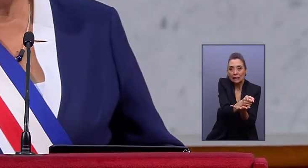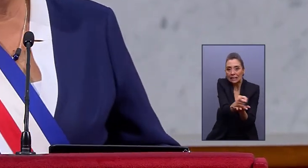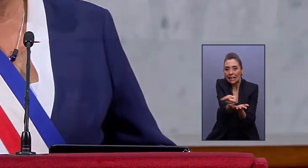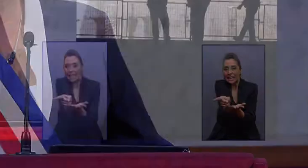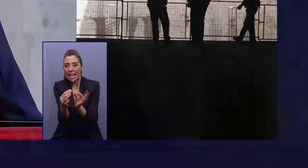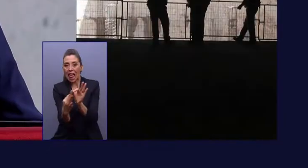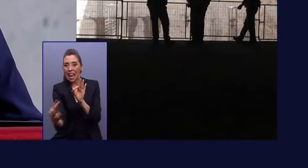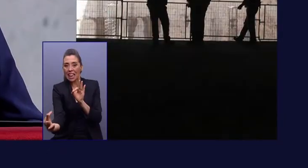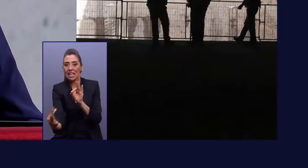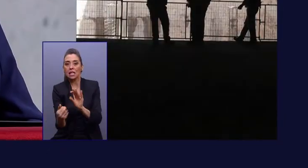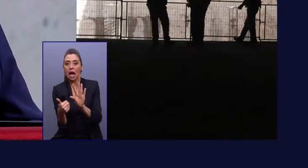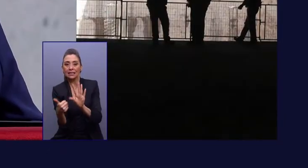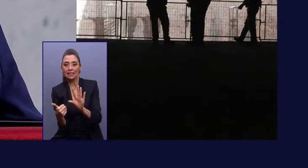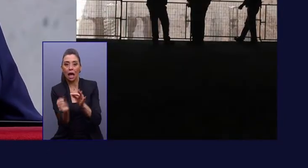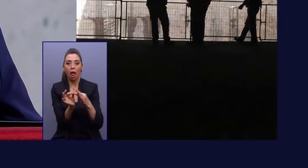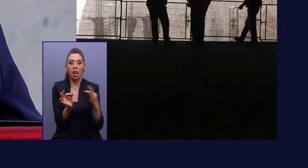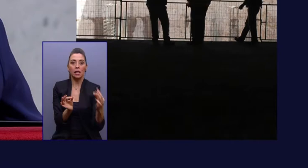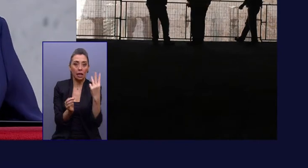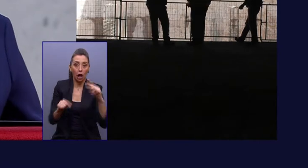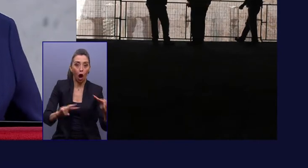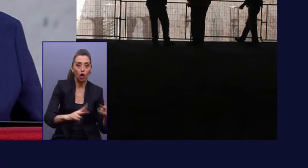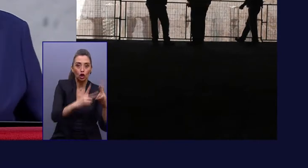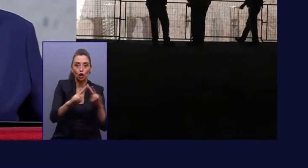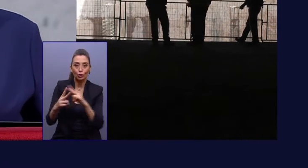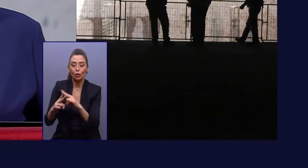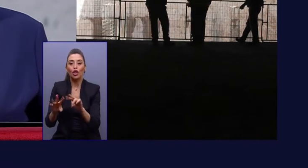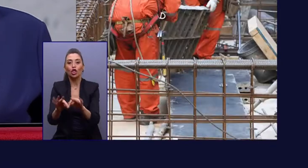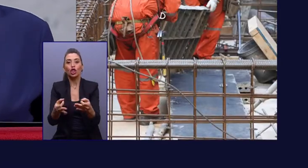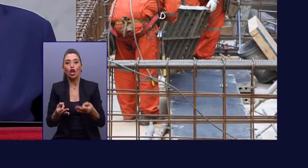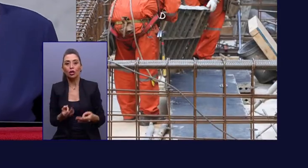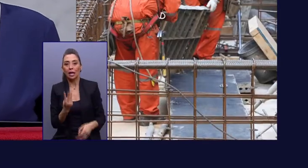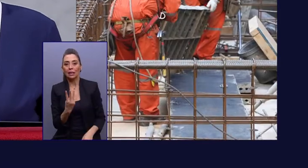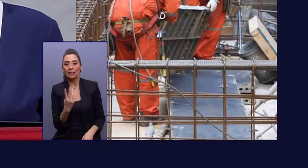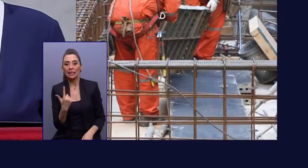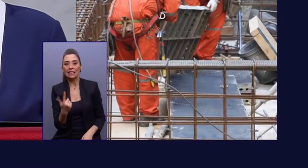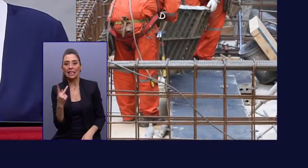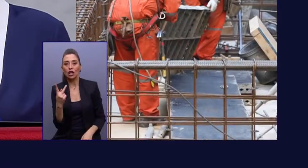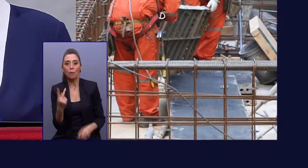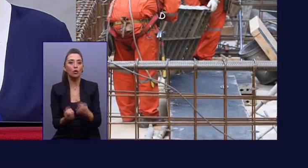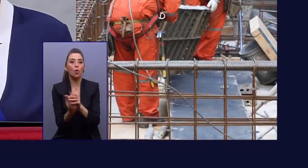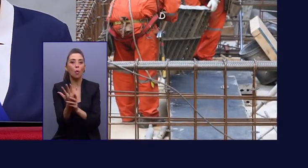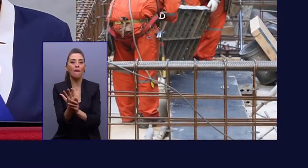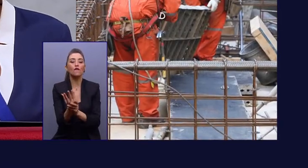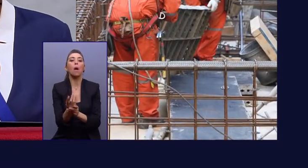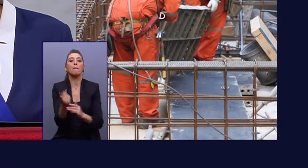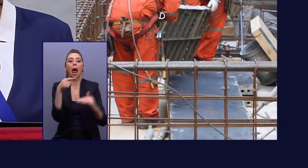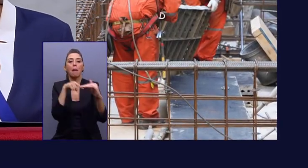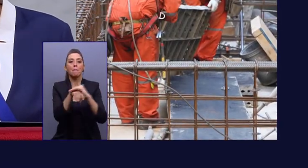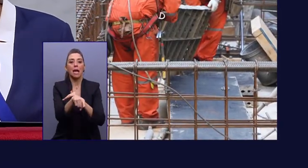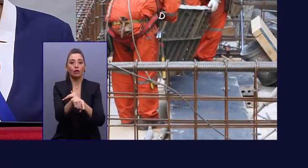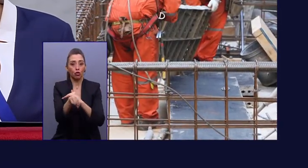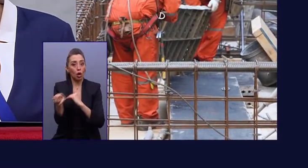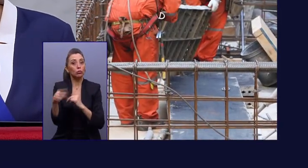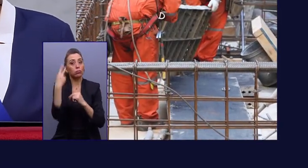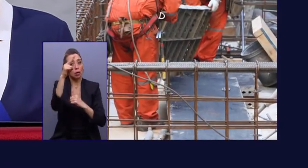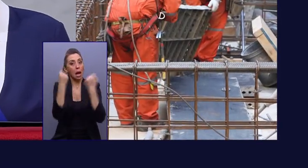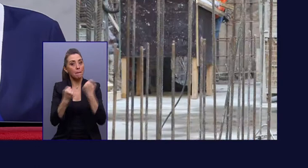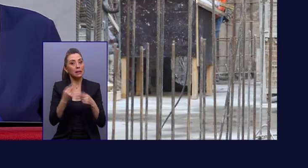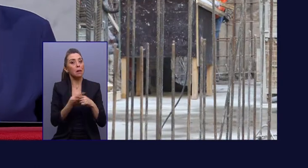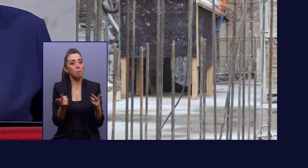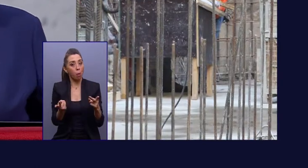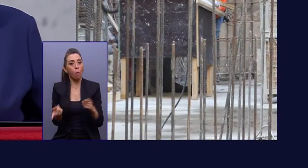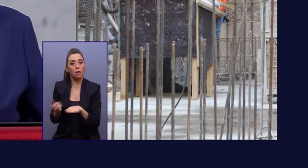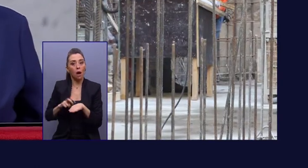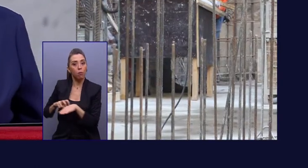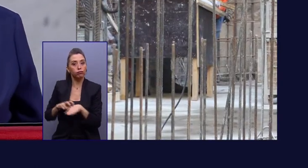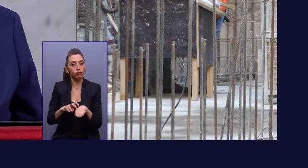la construcción de las líneas 6 y 3, que sumarán 37 nuevos kilómetros de recorrido para esta empresa pública de transporte. Estas